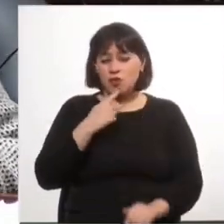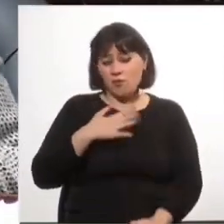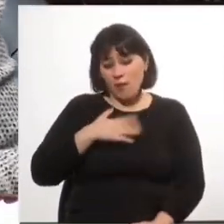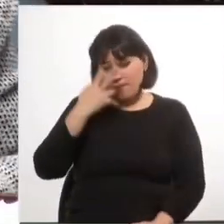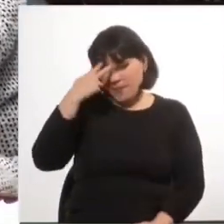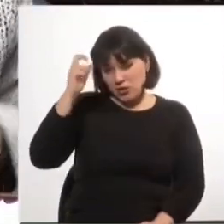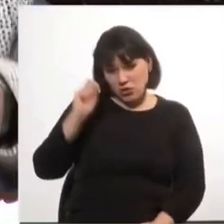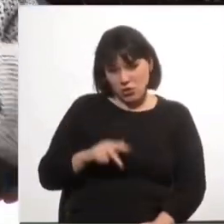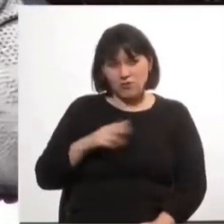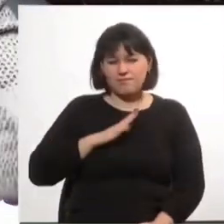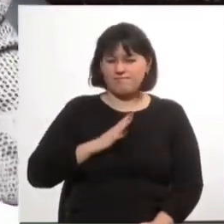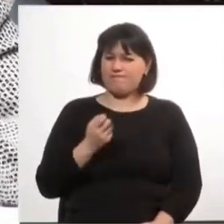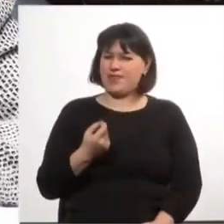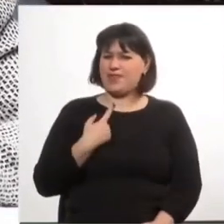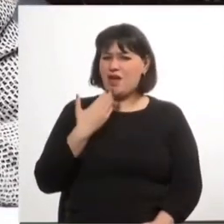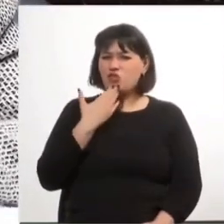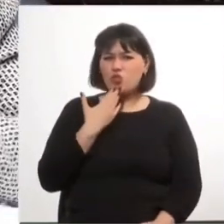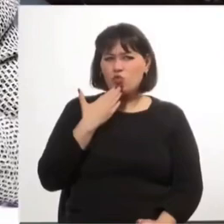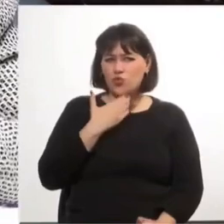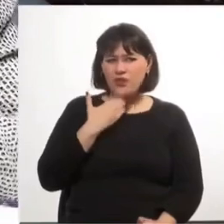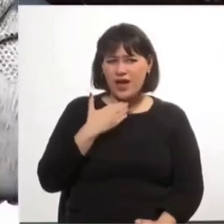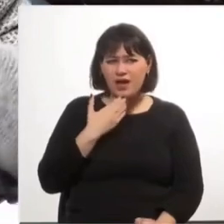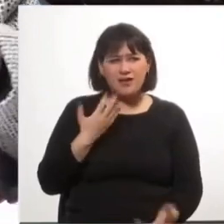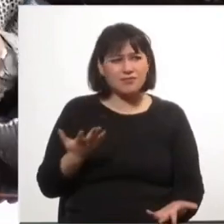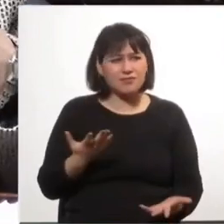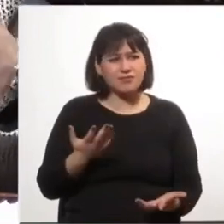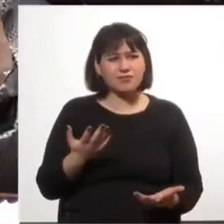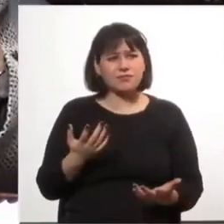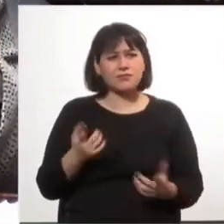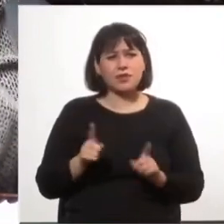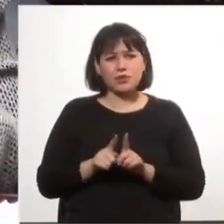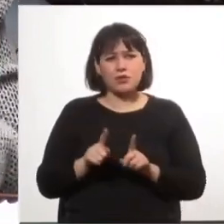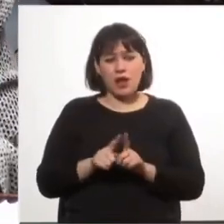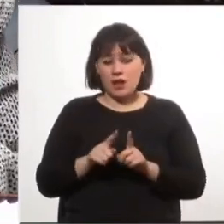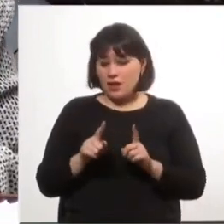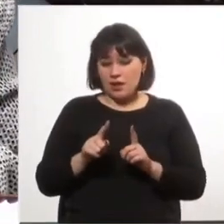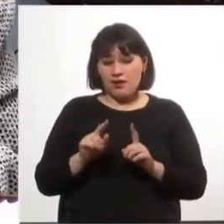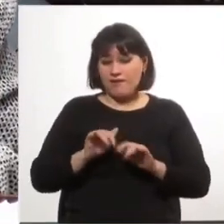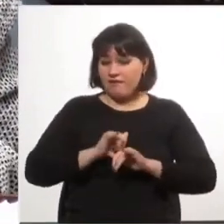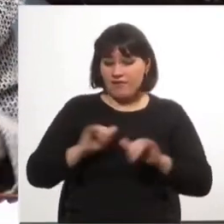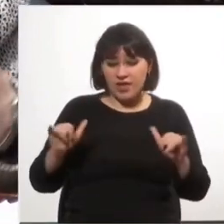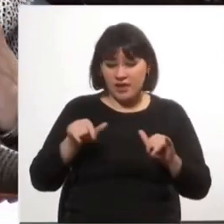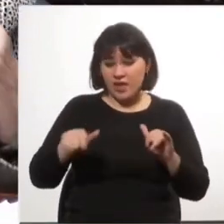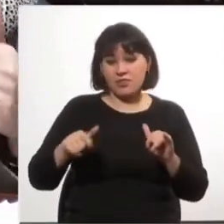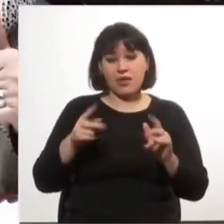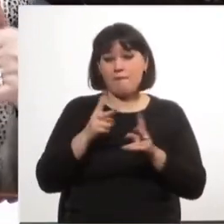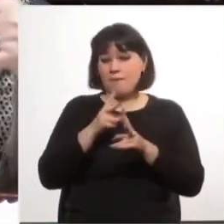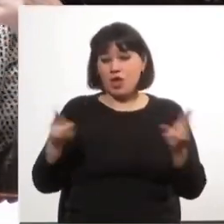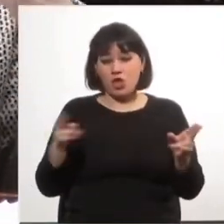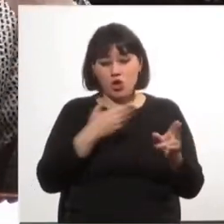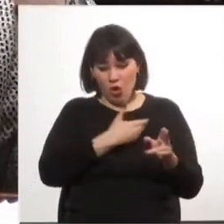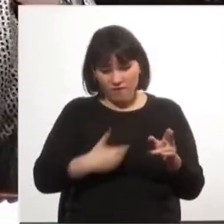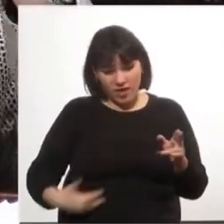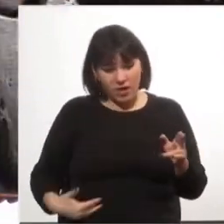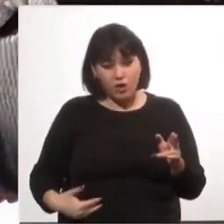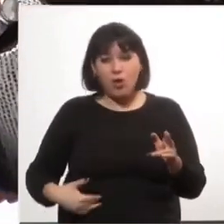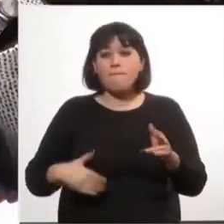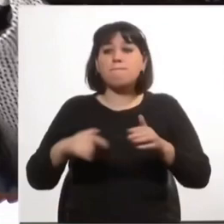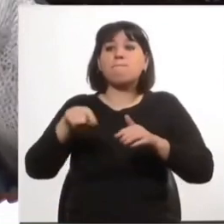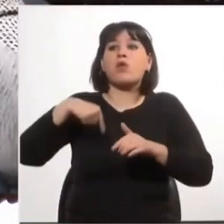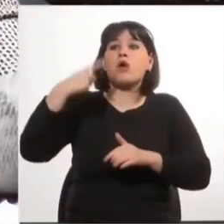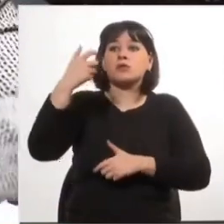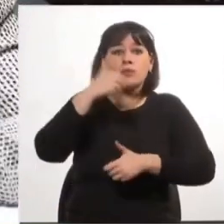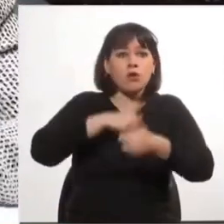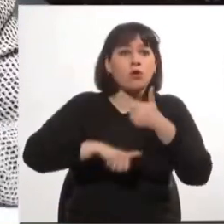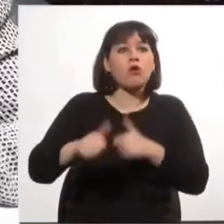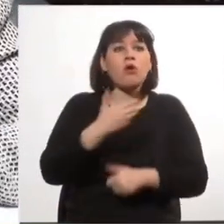personal me generaron alguna duda, porque traspasa este periodo de gobierno, el gobierno que viene